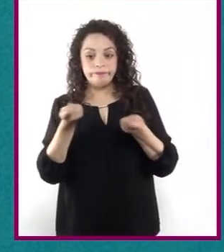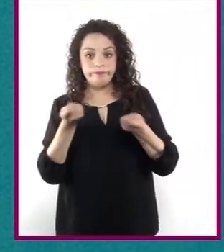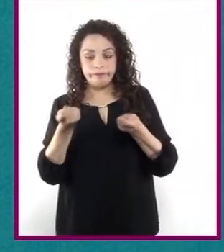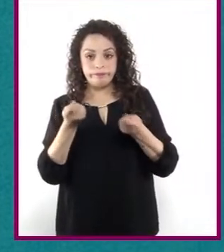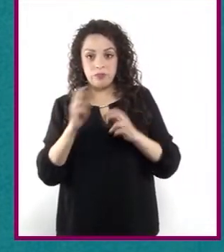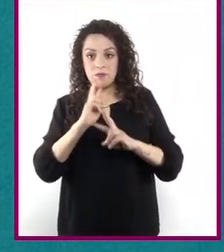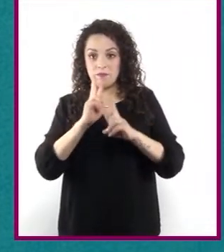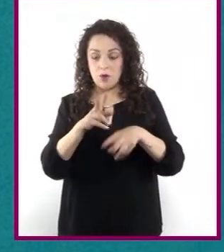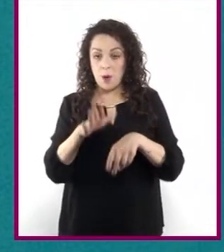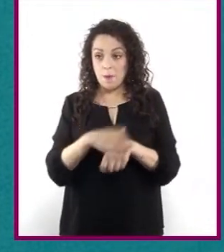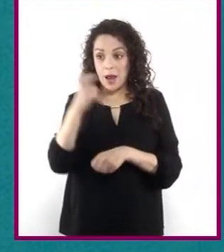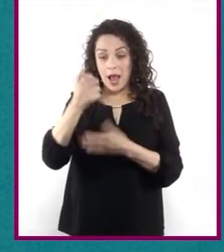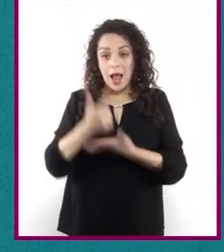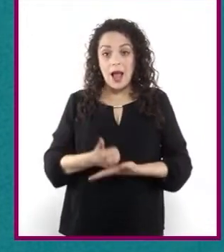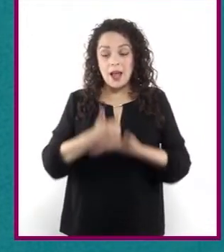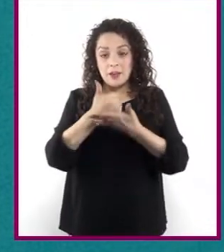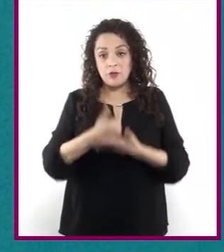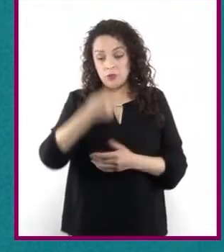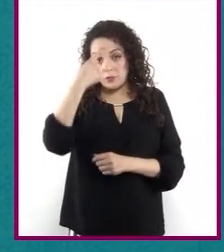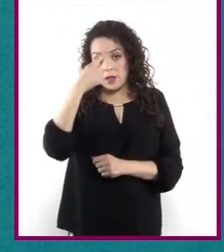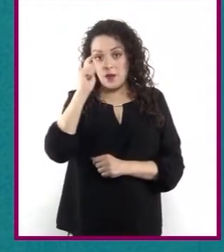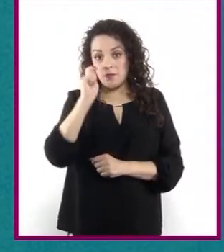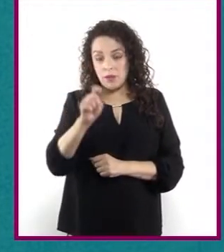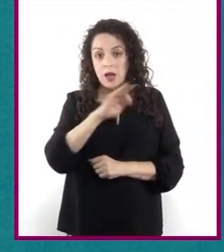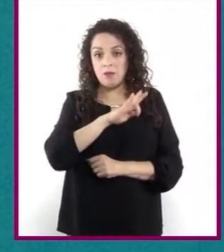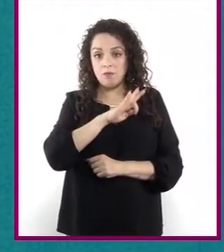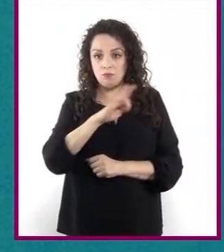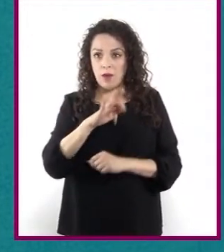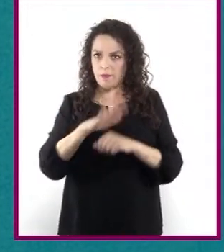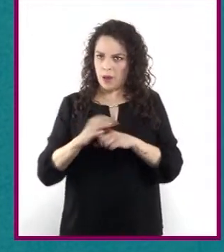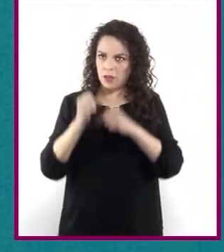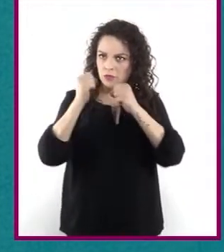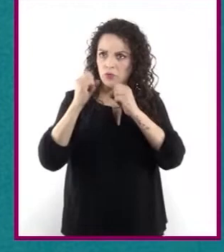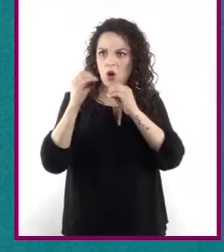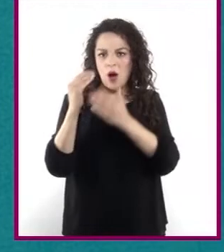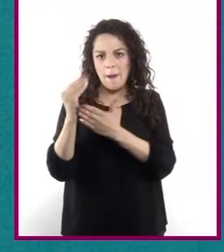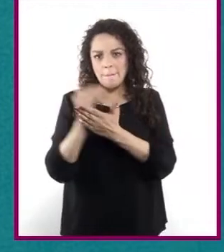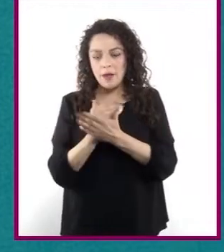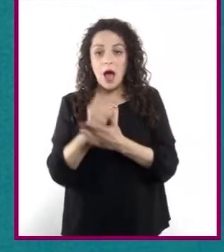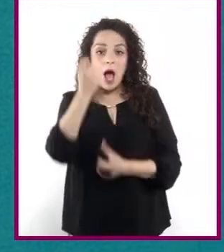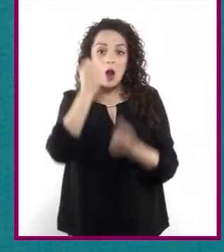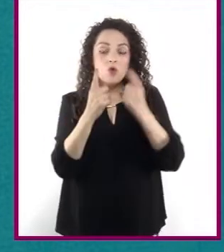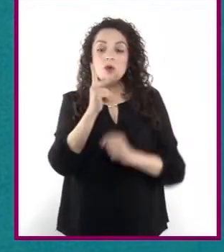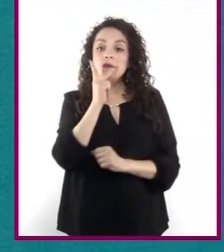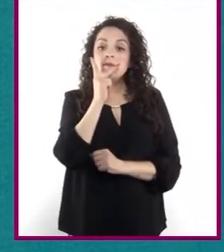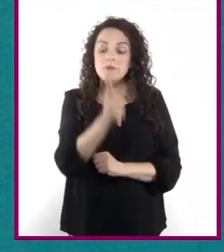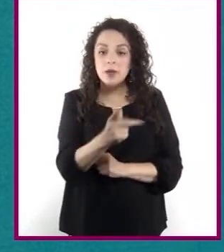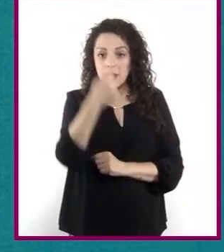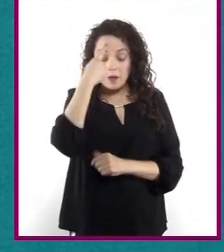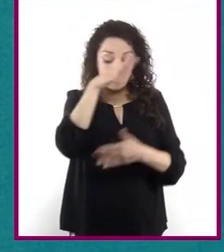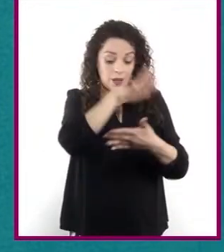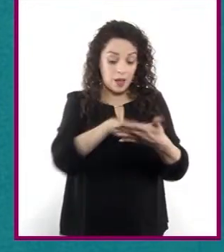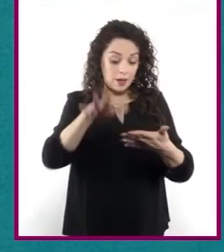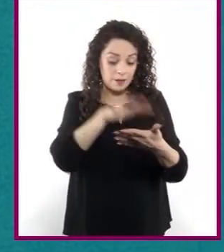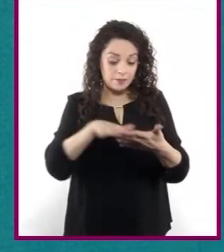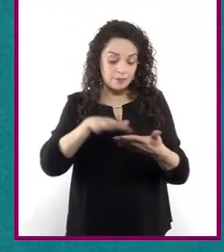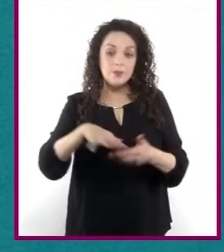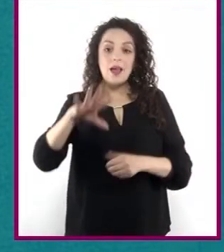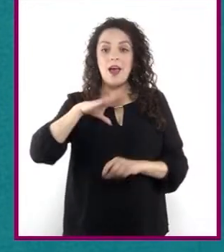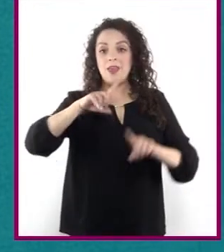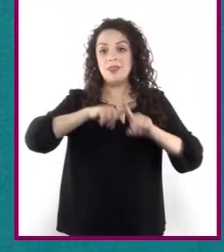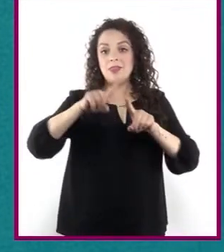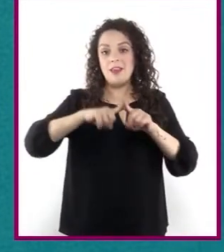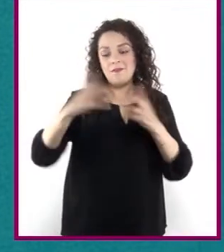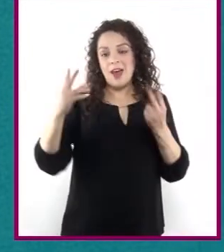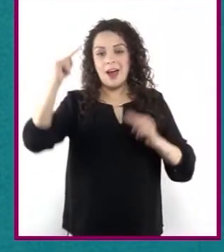esta nos permite aplicar o restar fuerza a ciertas palabras para darle a la lectura diferentes